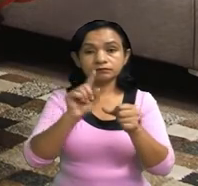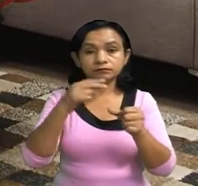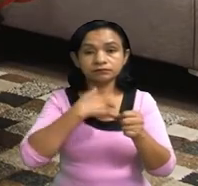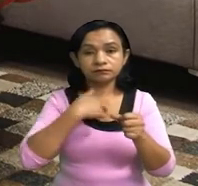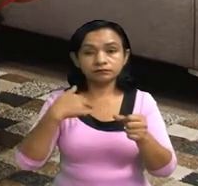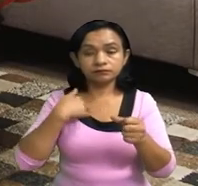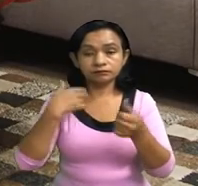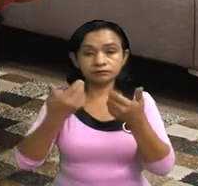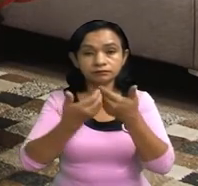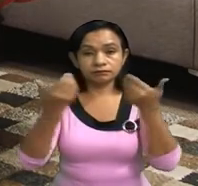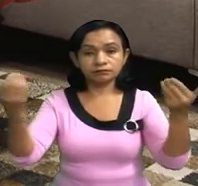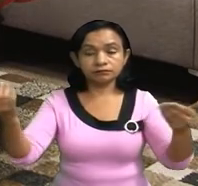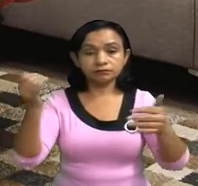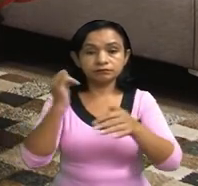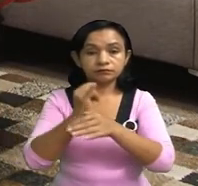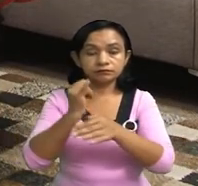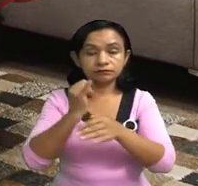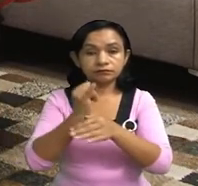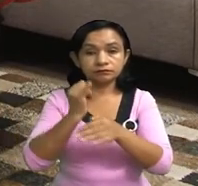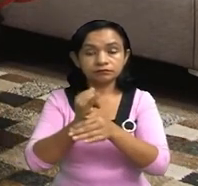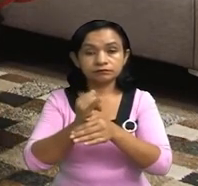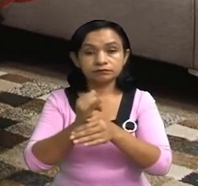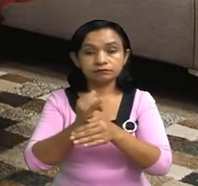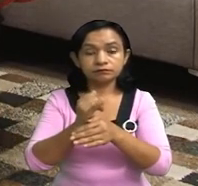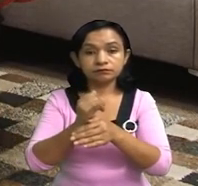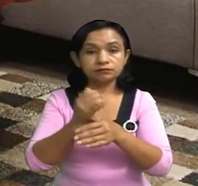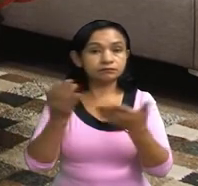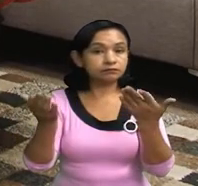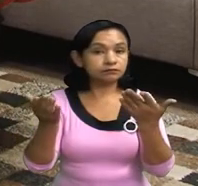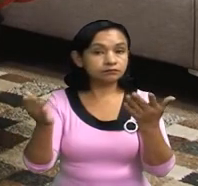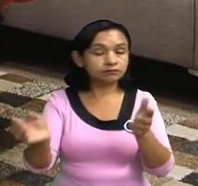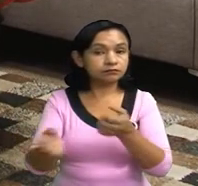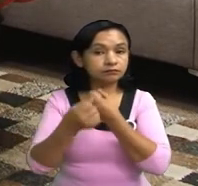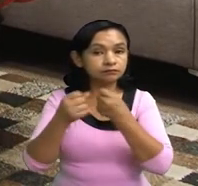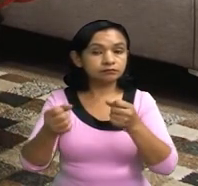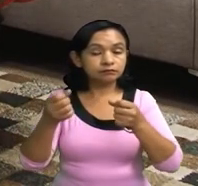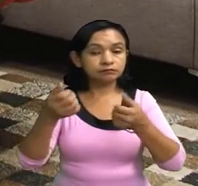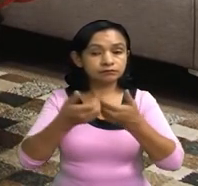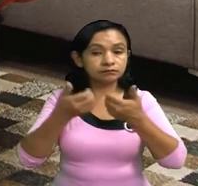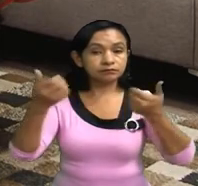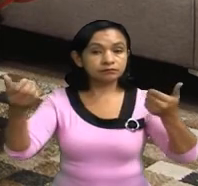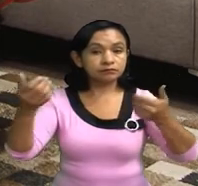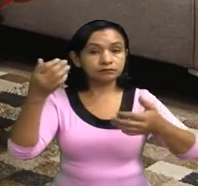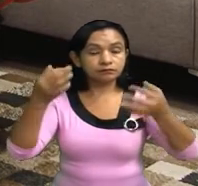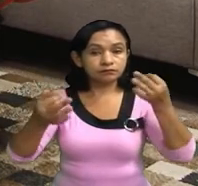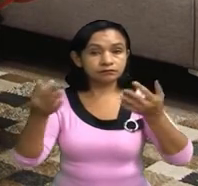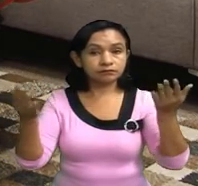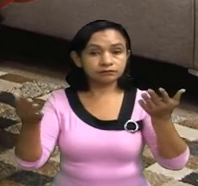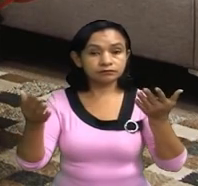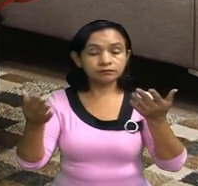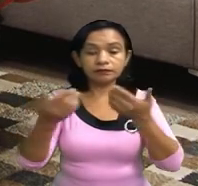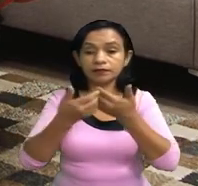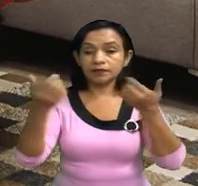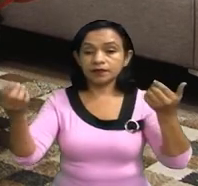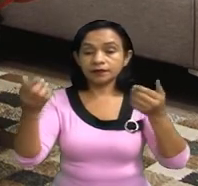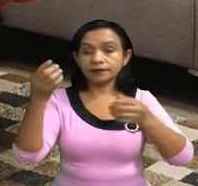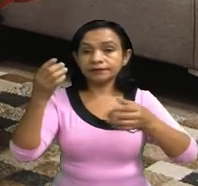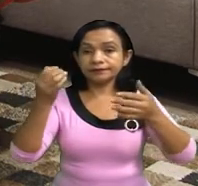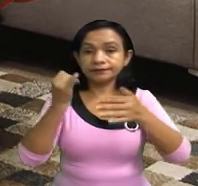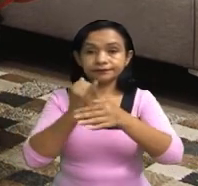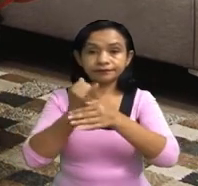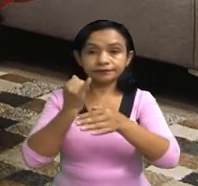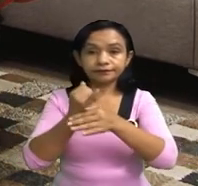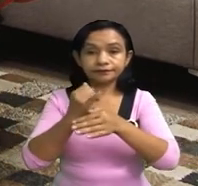causando la división de la iglesia. Es una injusticia que sigan causando la división de la iglesia. No